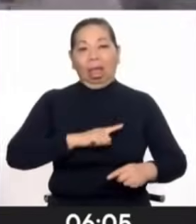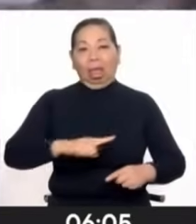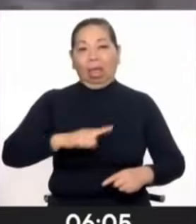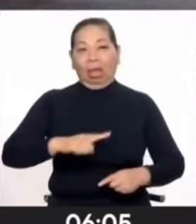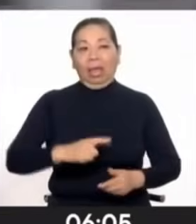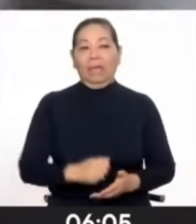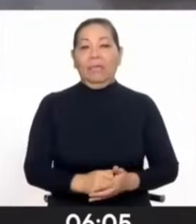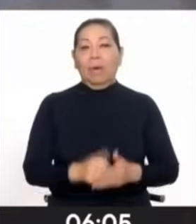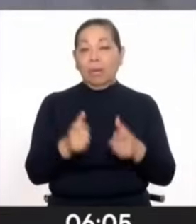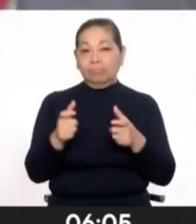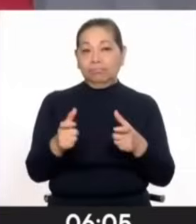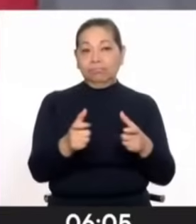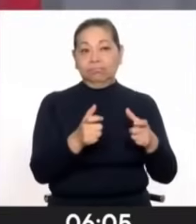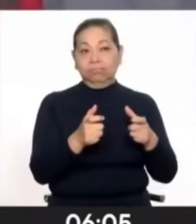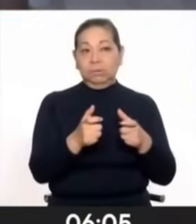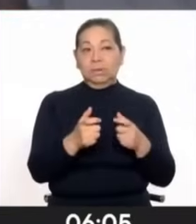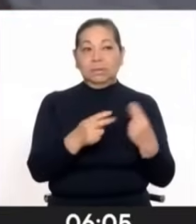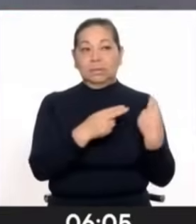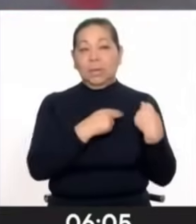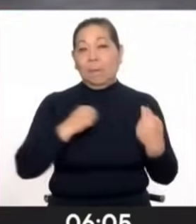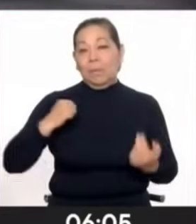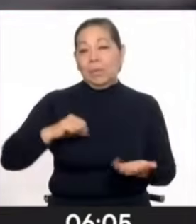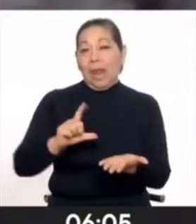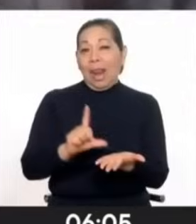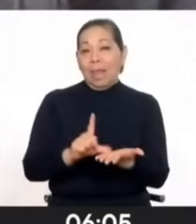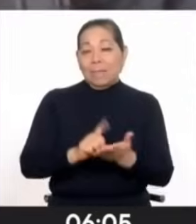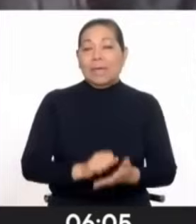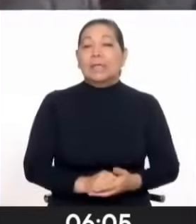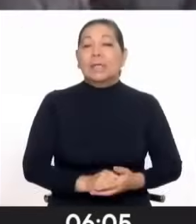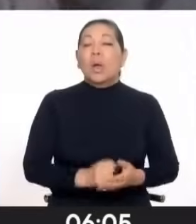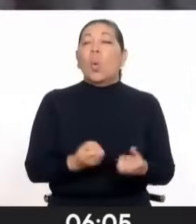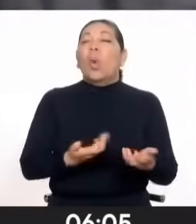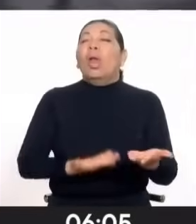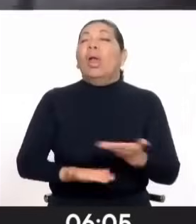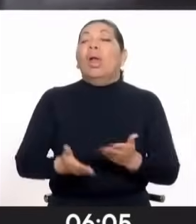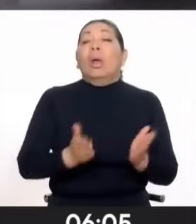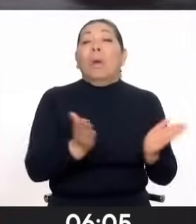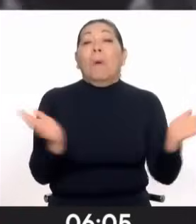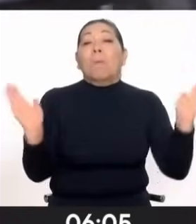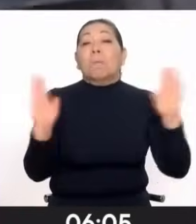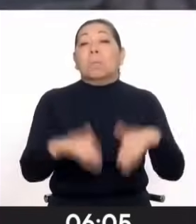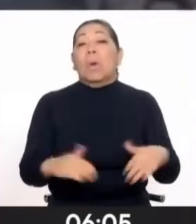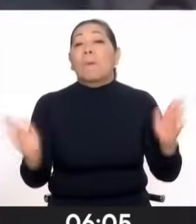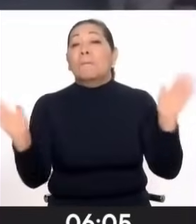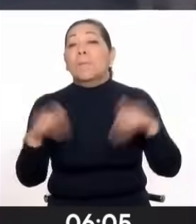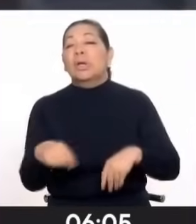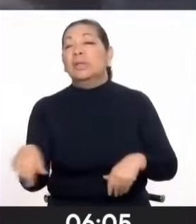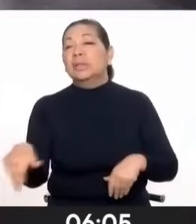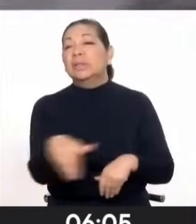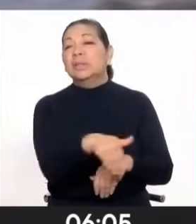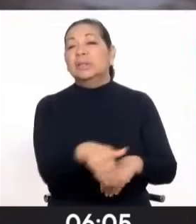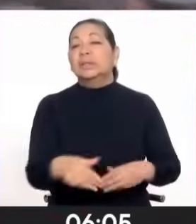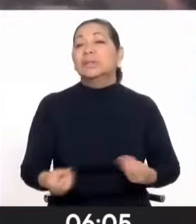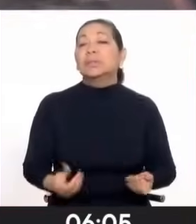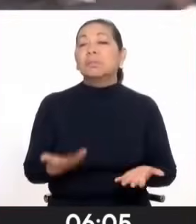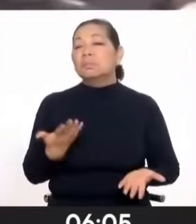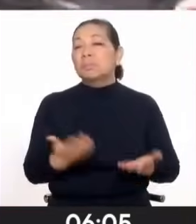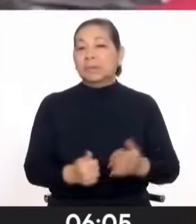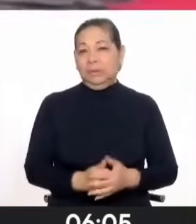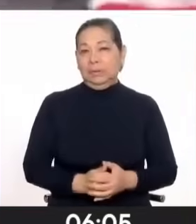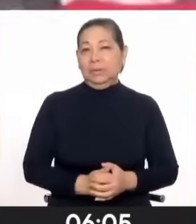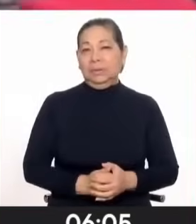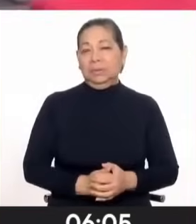de Vigilancia Metropolitana de Lima. ¿Cuántos negocios han sido desalojados y ahora se está derrumbando, procediendo a la